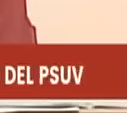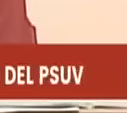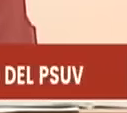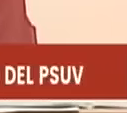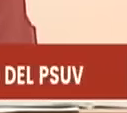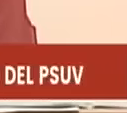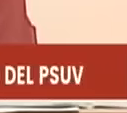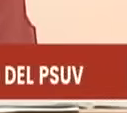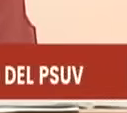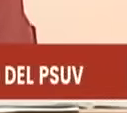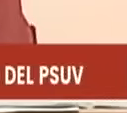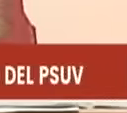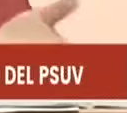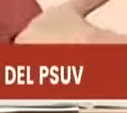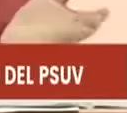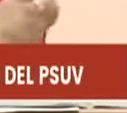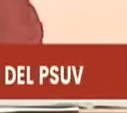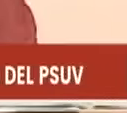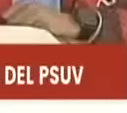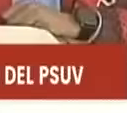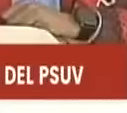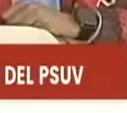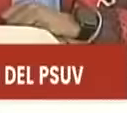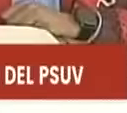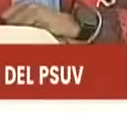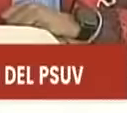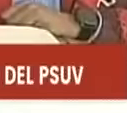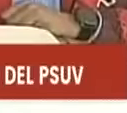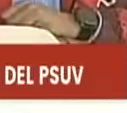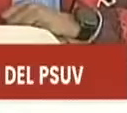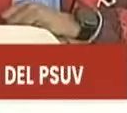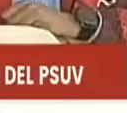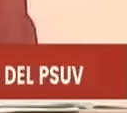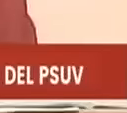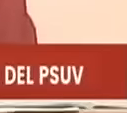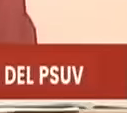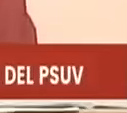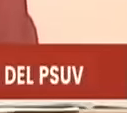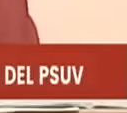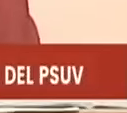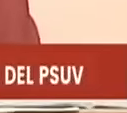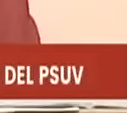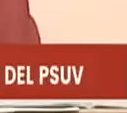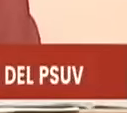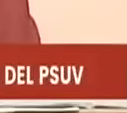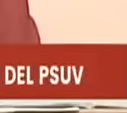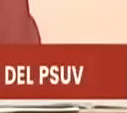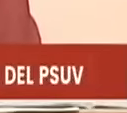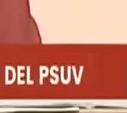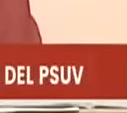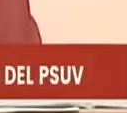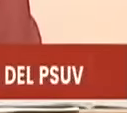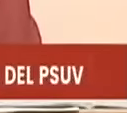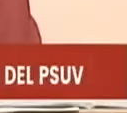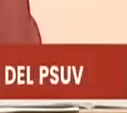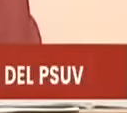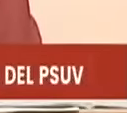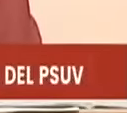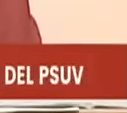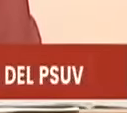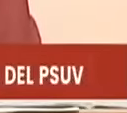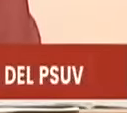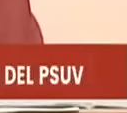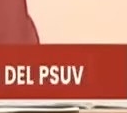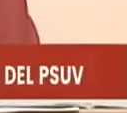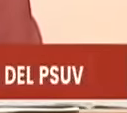llegaban a los centros, que eran pocos centros, ¿eh? estuvieron abarrotados, tanto que el CNE tuvo que